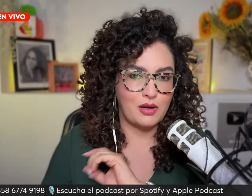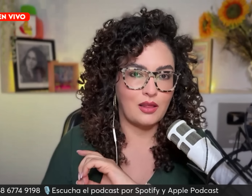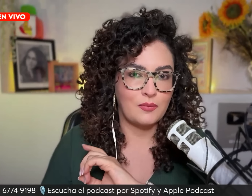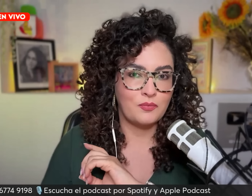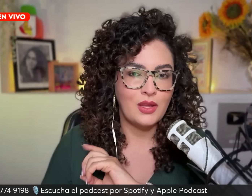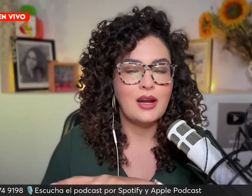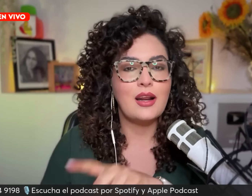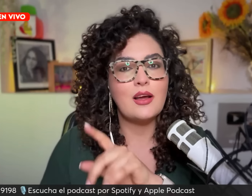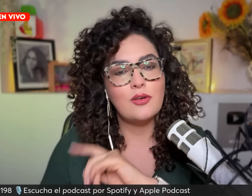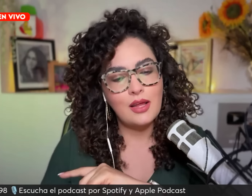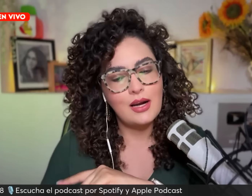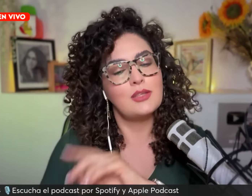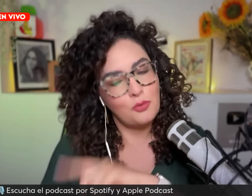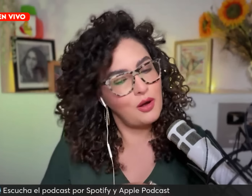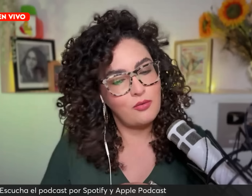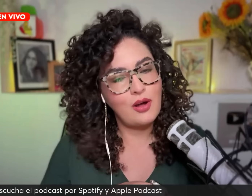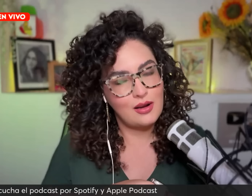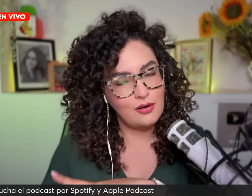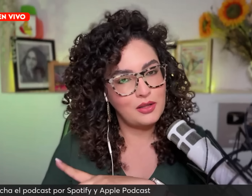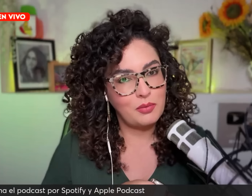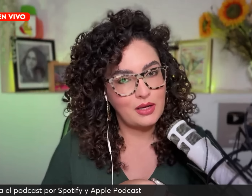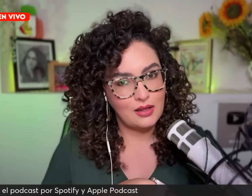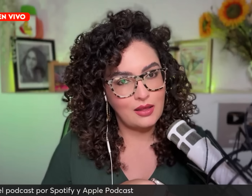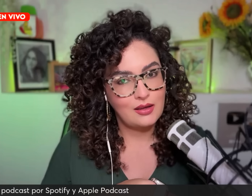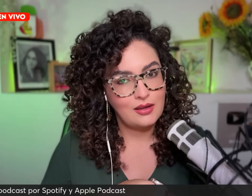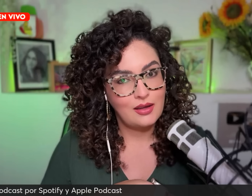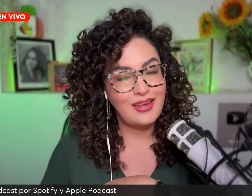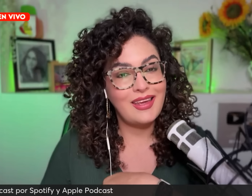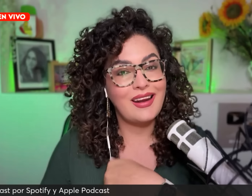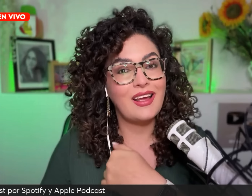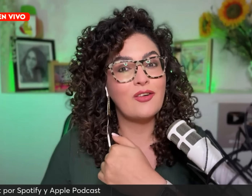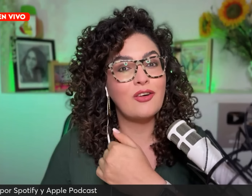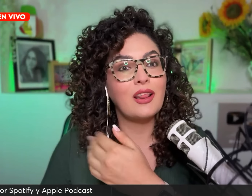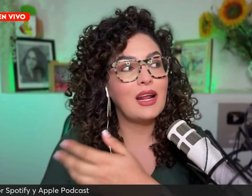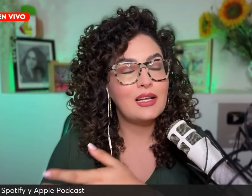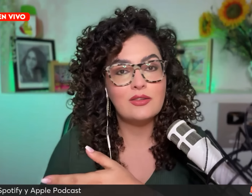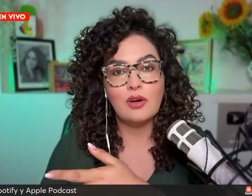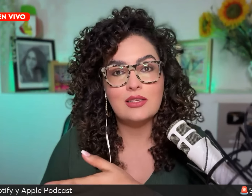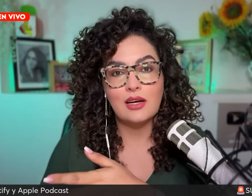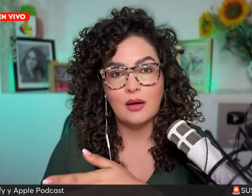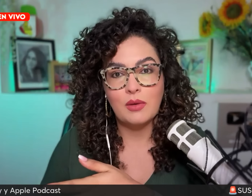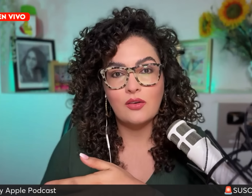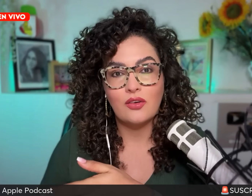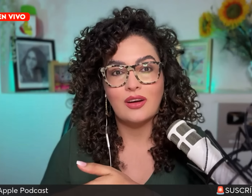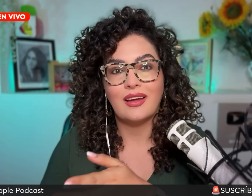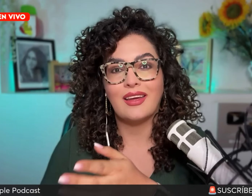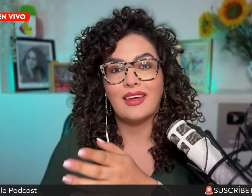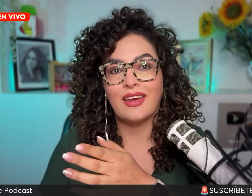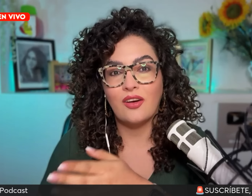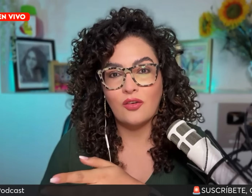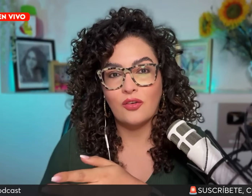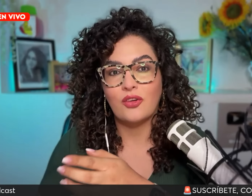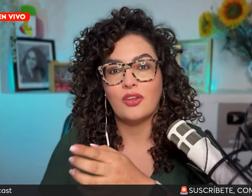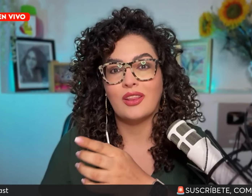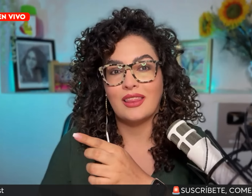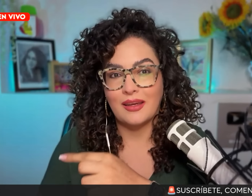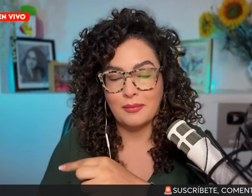del PRD. Recordarles cuál fue el error del PRD y recordarles cuál es el camino que